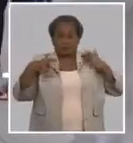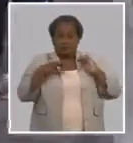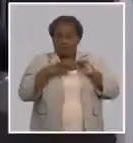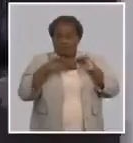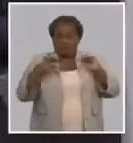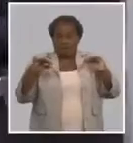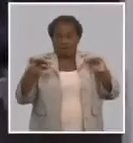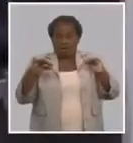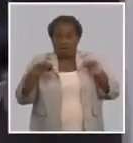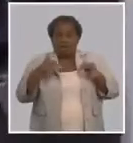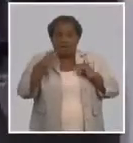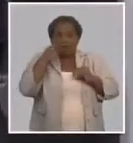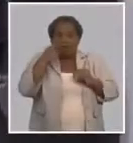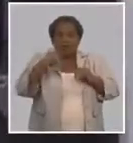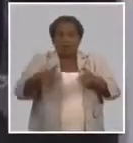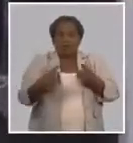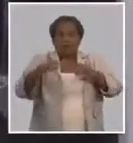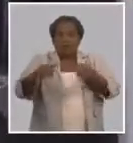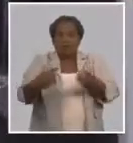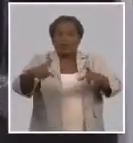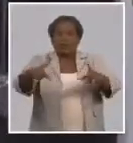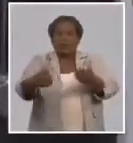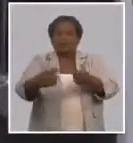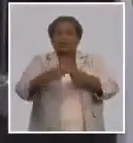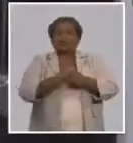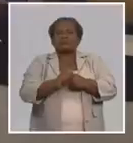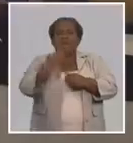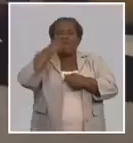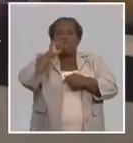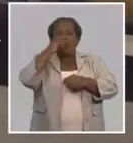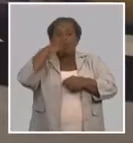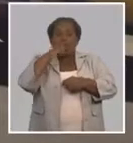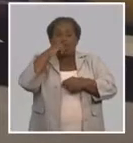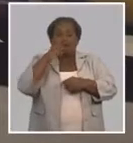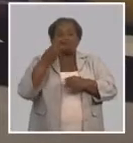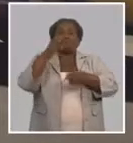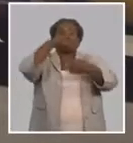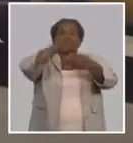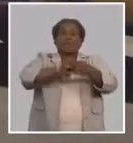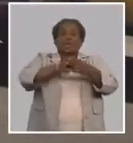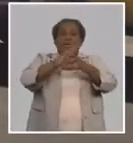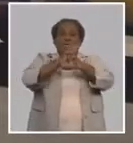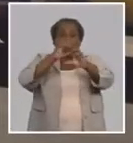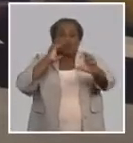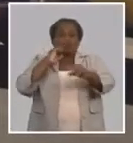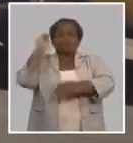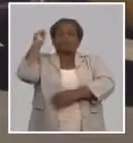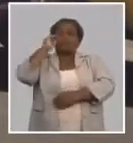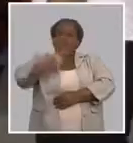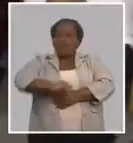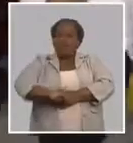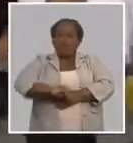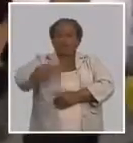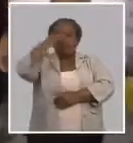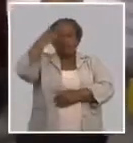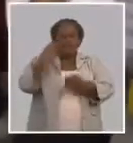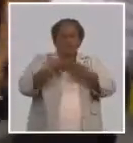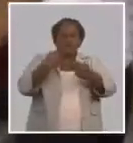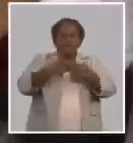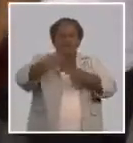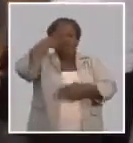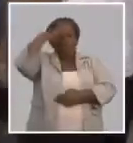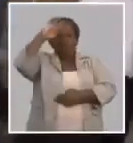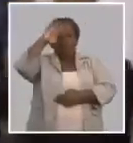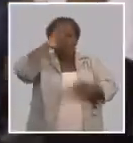pasar por el protocolo sanitario de inmigración y aduana toman los ómnibus ellos están seguros de la hospitalidad confianza y